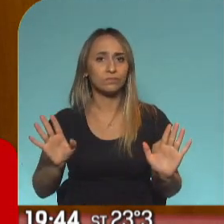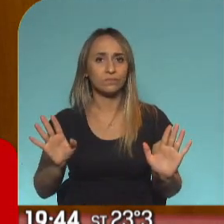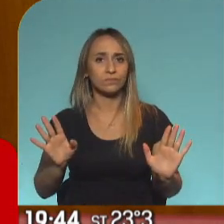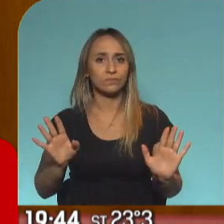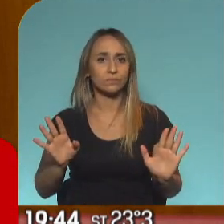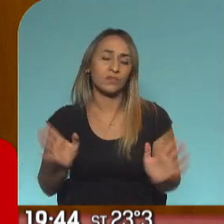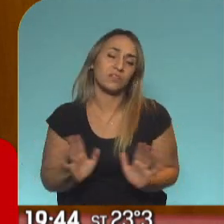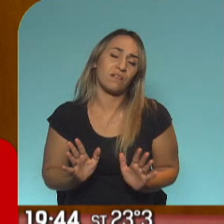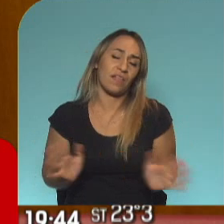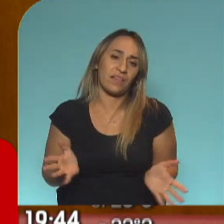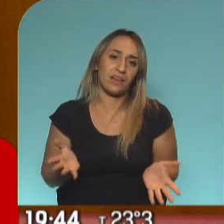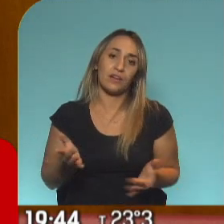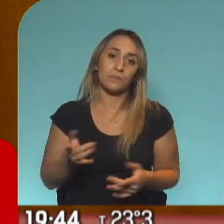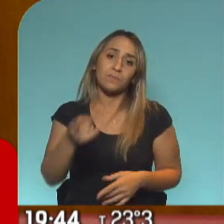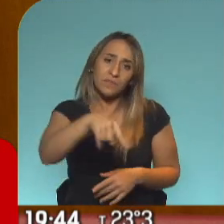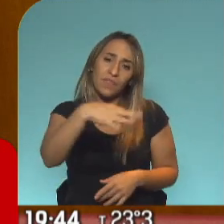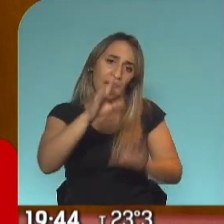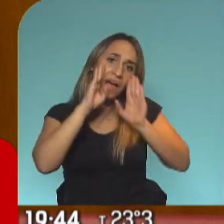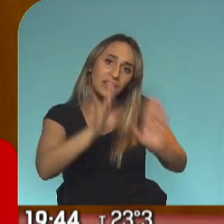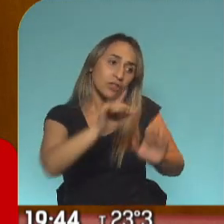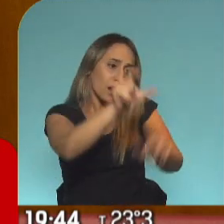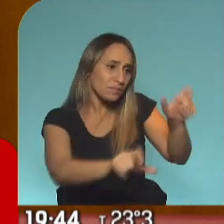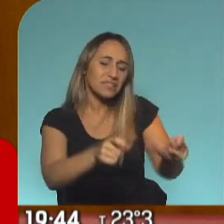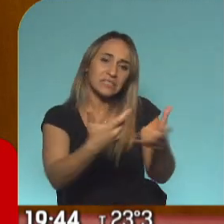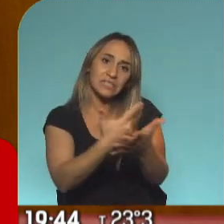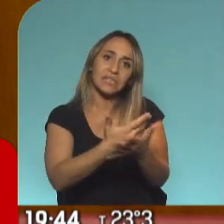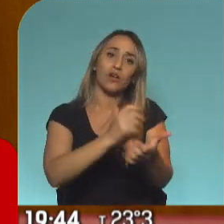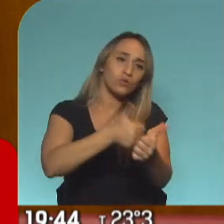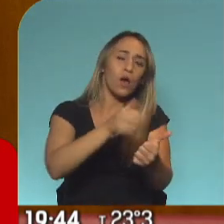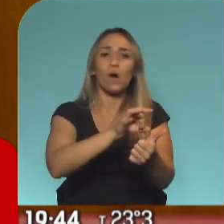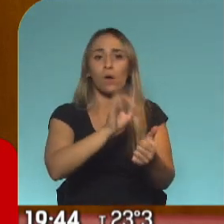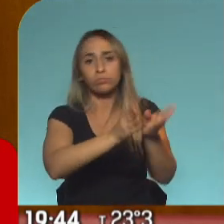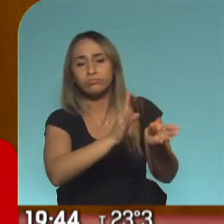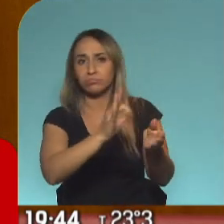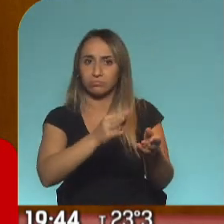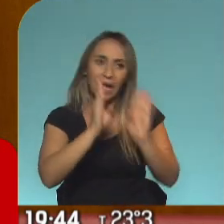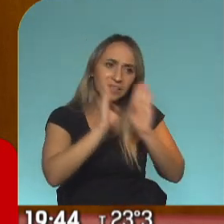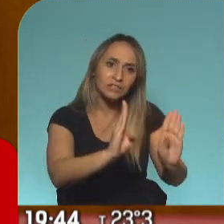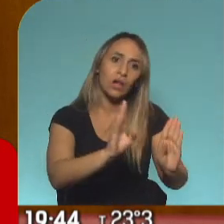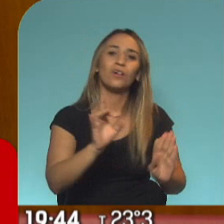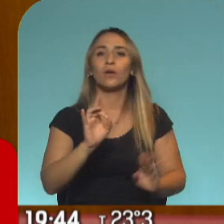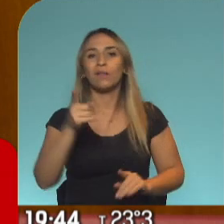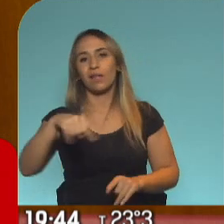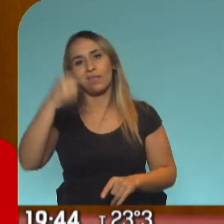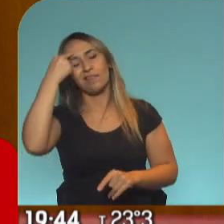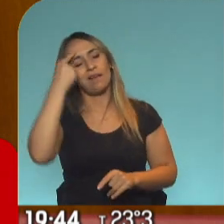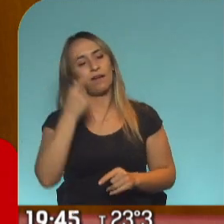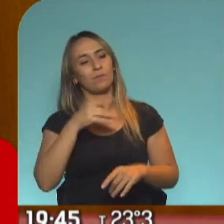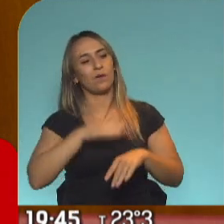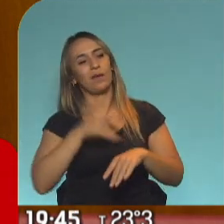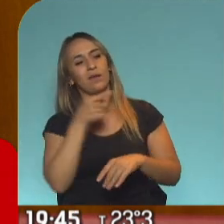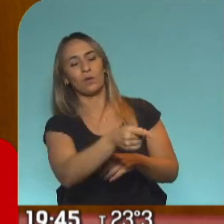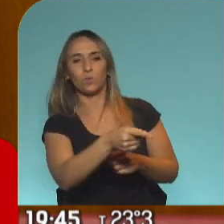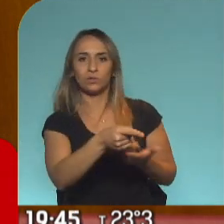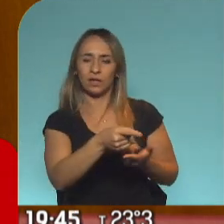Y nada, que escuchen a las víctimas, que no solo vayan con la intención de juzgar, porque es lo que hicieron